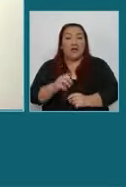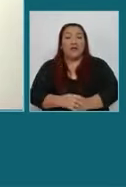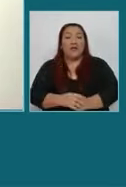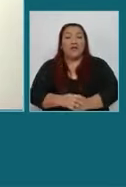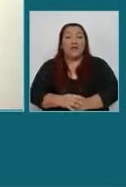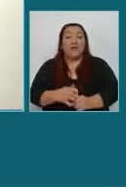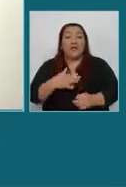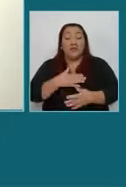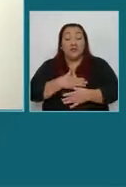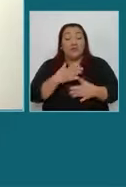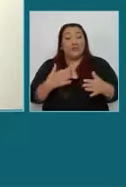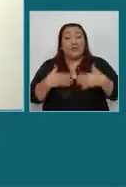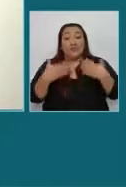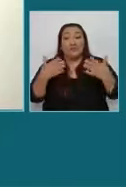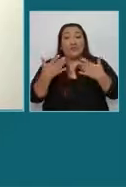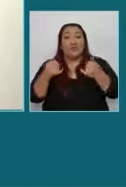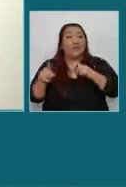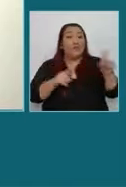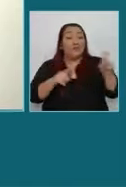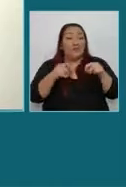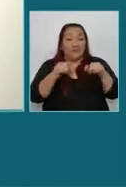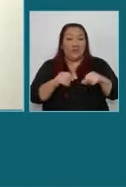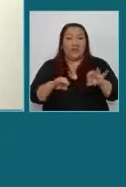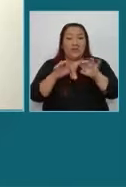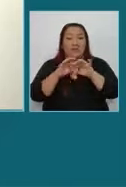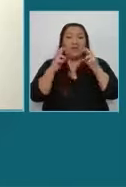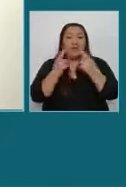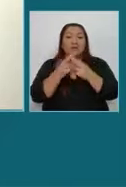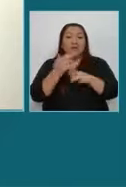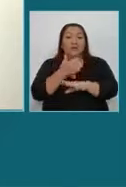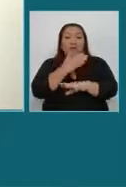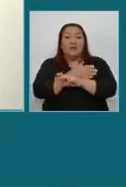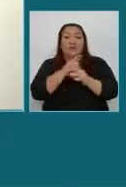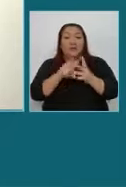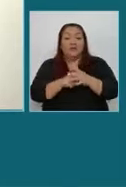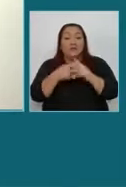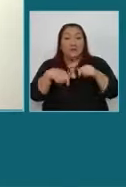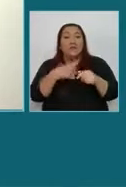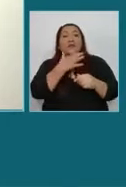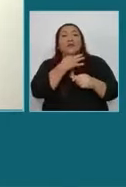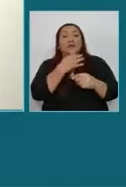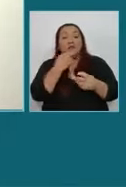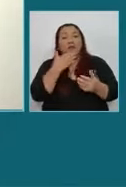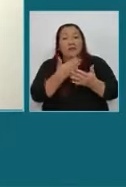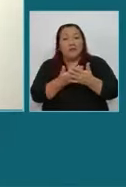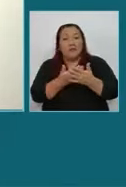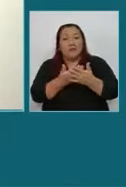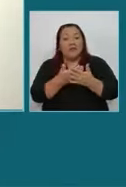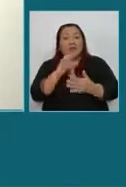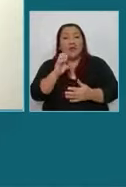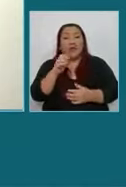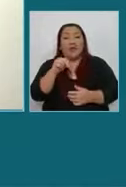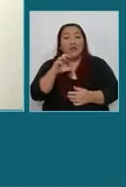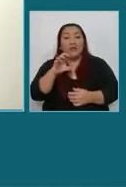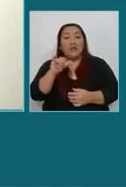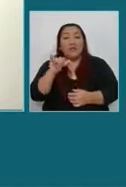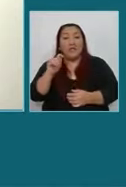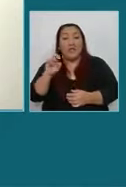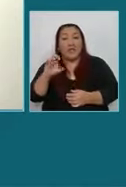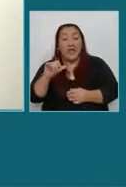muy entusiasmada por moderar este panel. De hecho, antes de empezar el panel, me gustaría agradecer al Concitec por generar